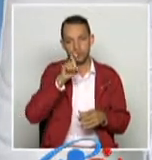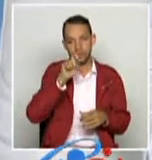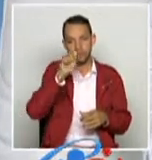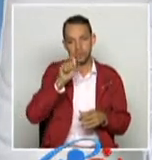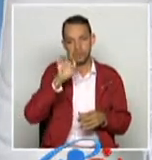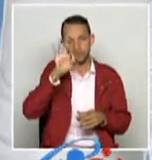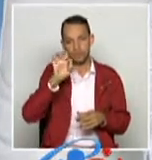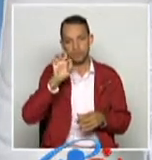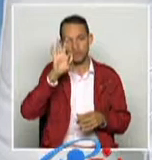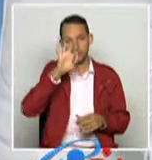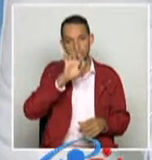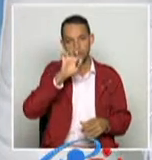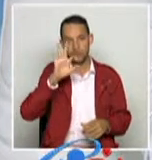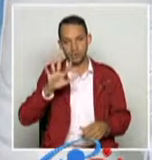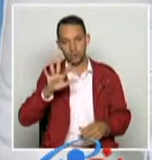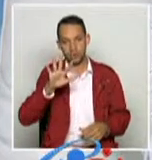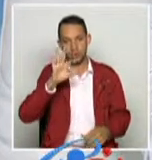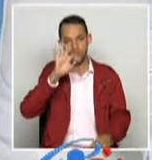el